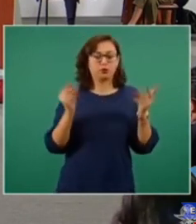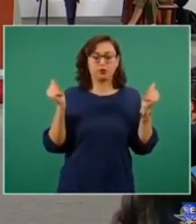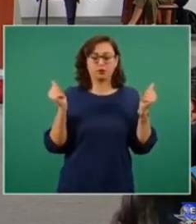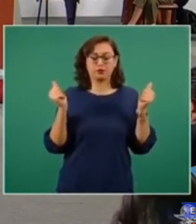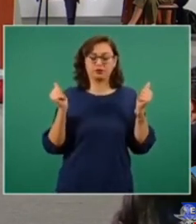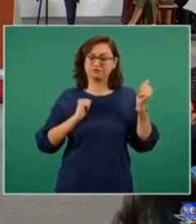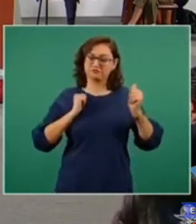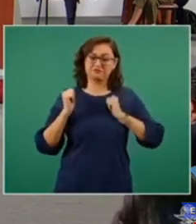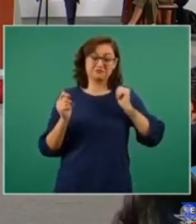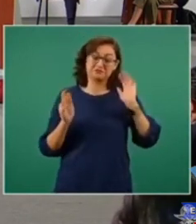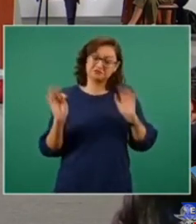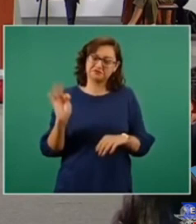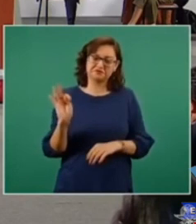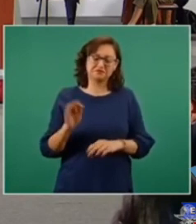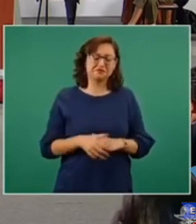desaprovechar,